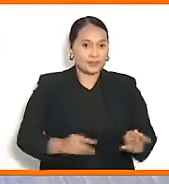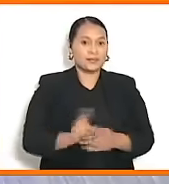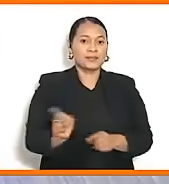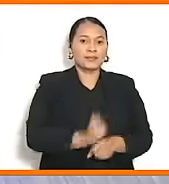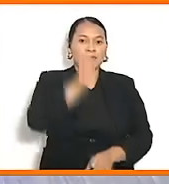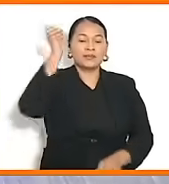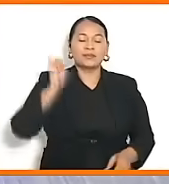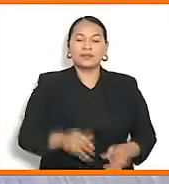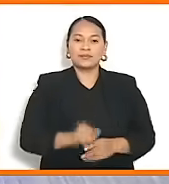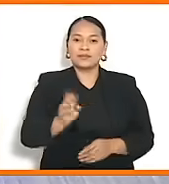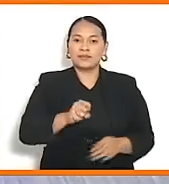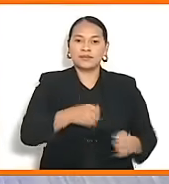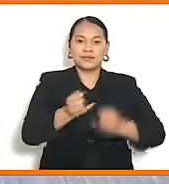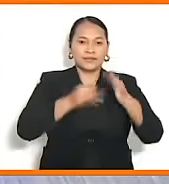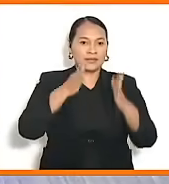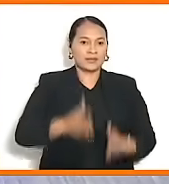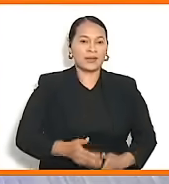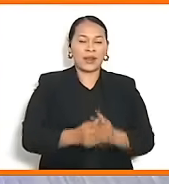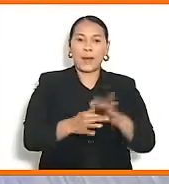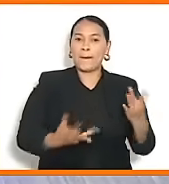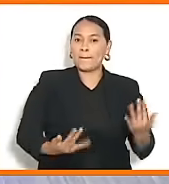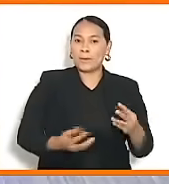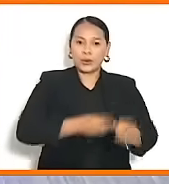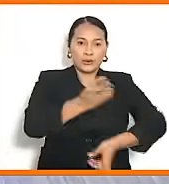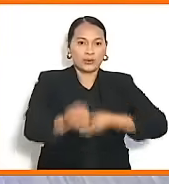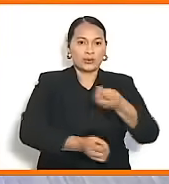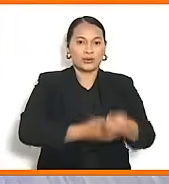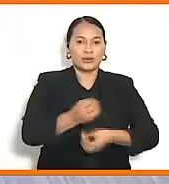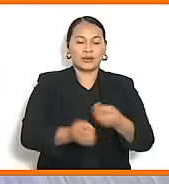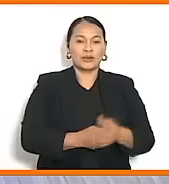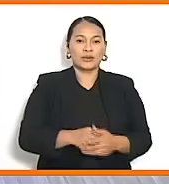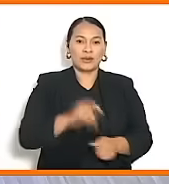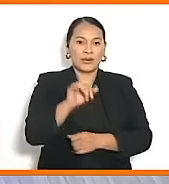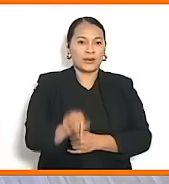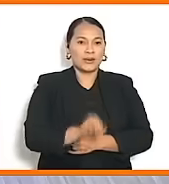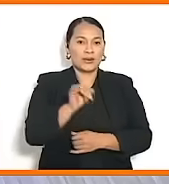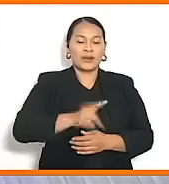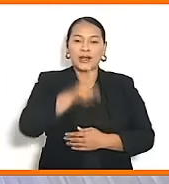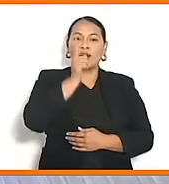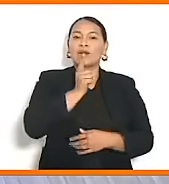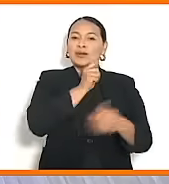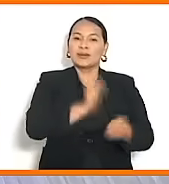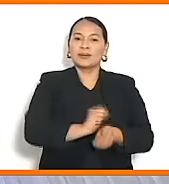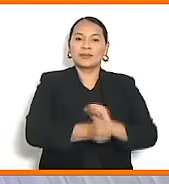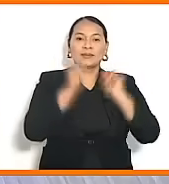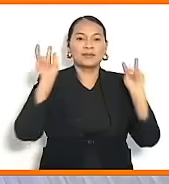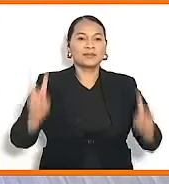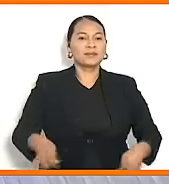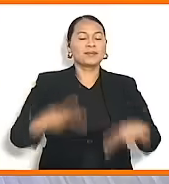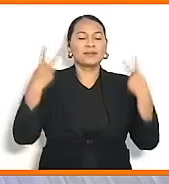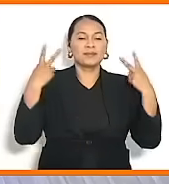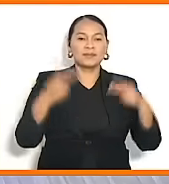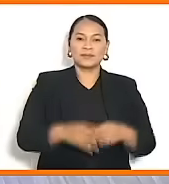ganadores. Así es, Marbella, querido jugador, te esperamos mañana en nuestros sorteos de jueves. Loto, te cambia la vida.